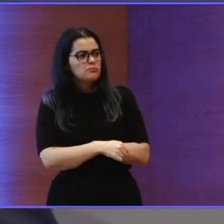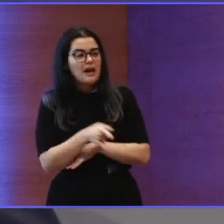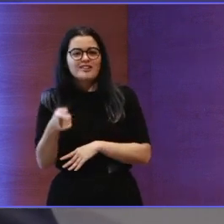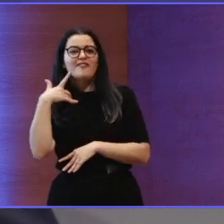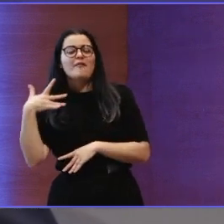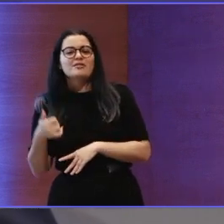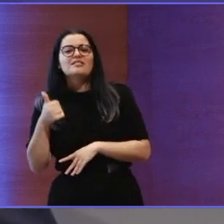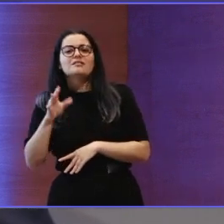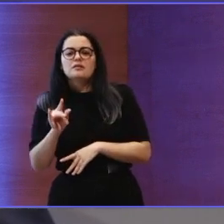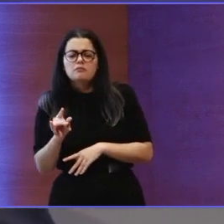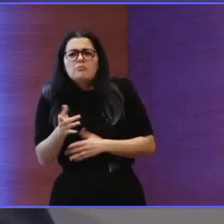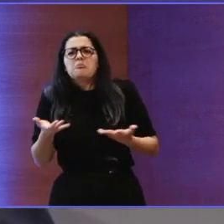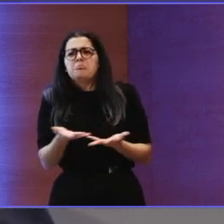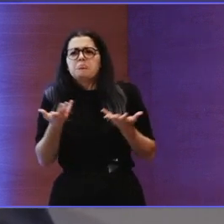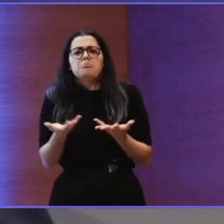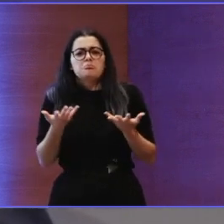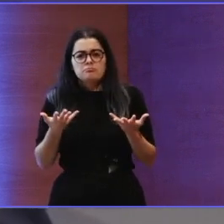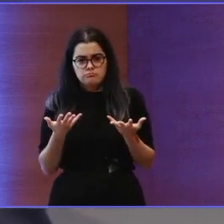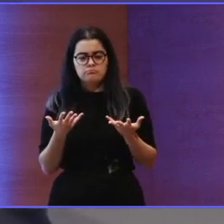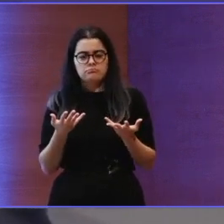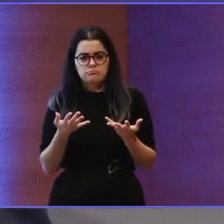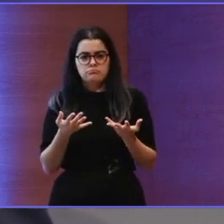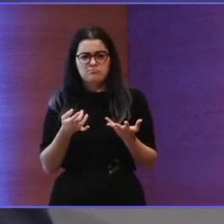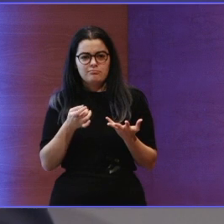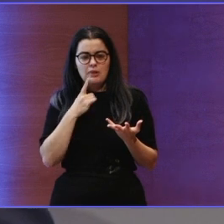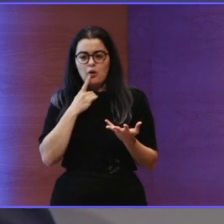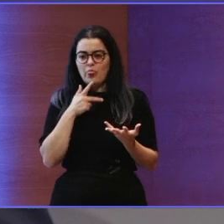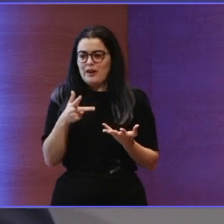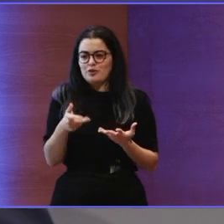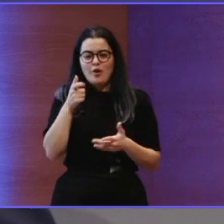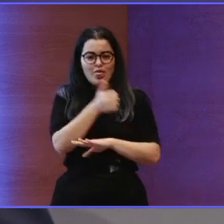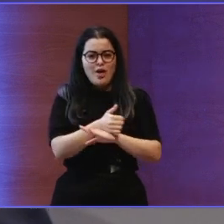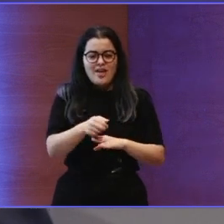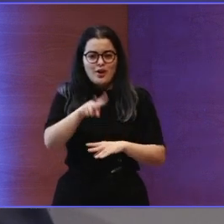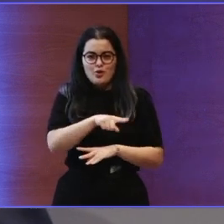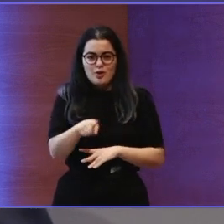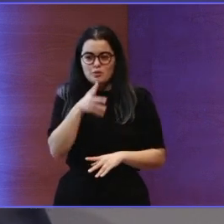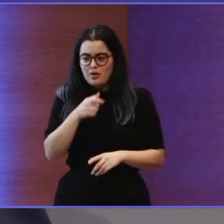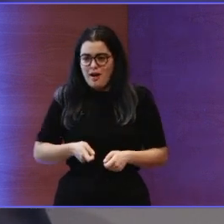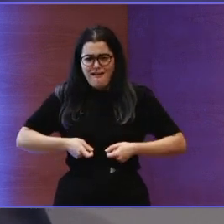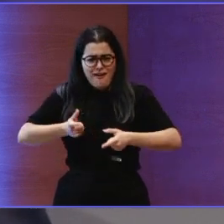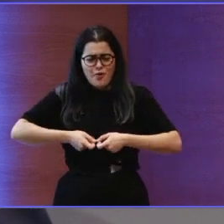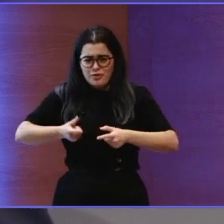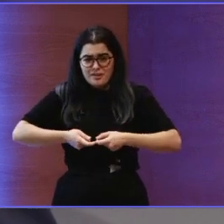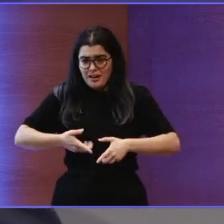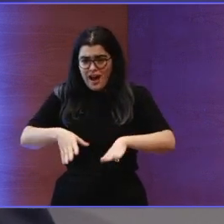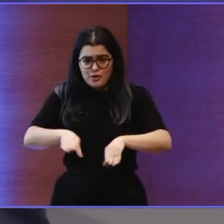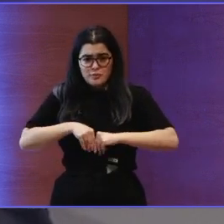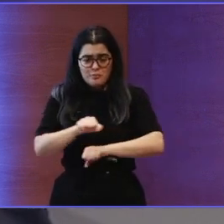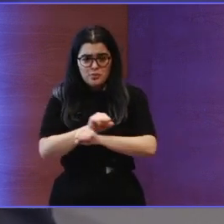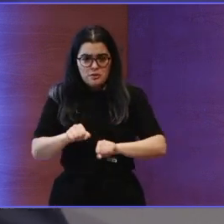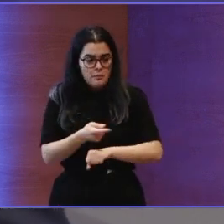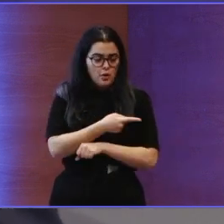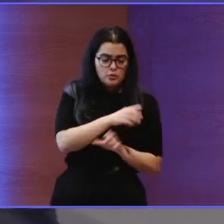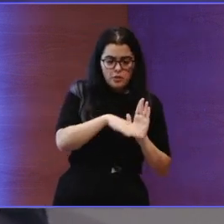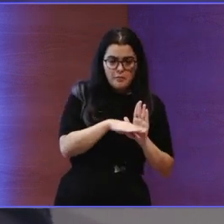eh eh configurarlo como derecho de ciudadanía porque nos lleva unos costes inasumibles no en cambio el otro